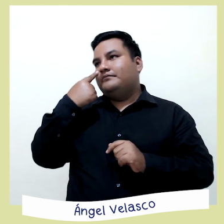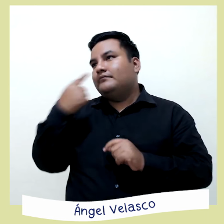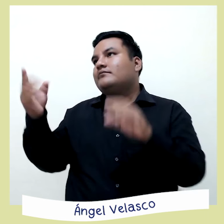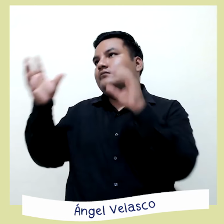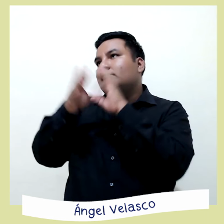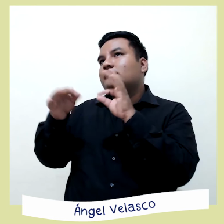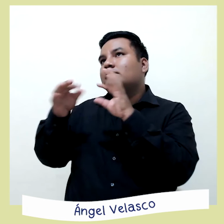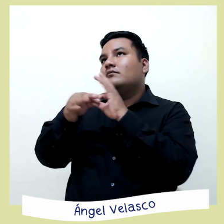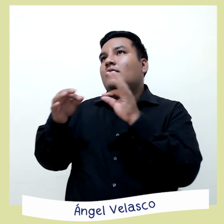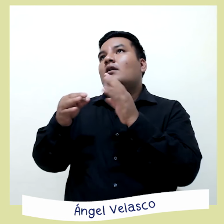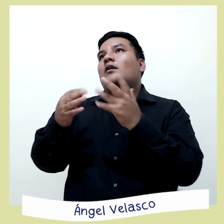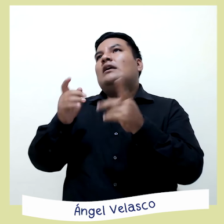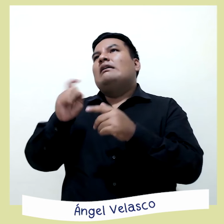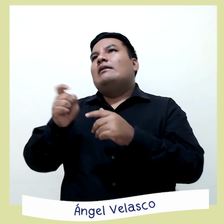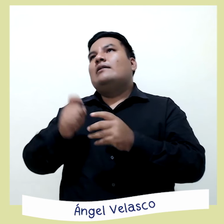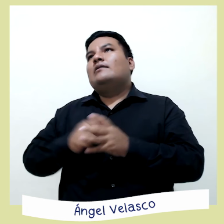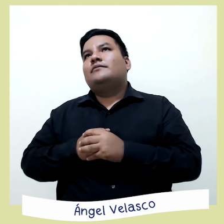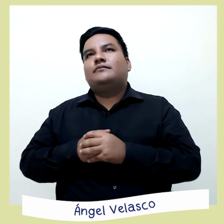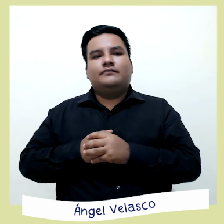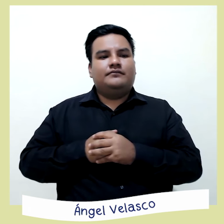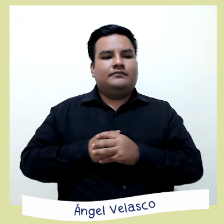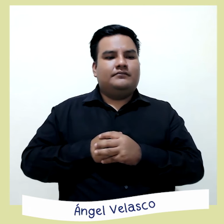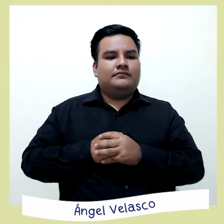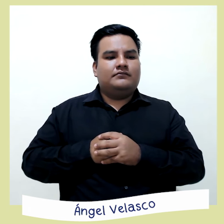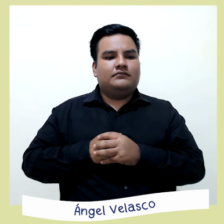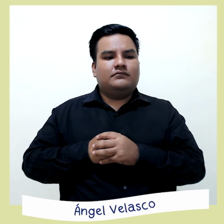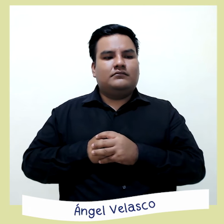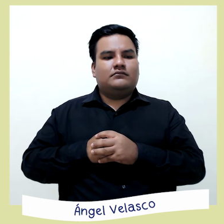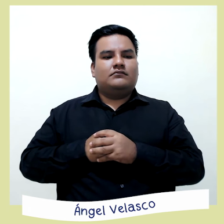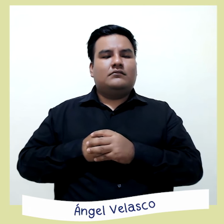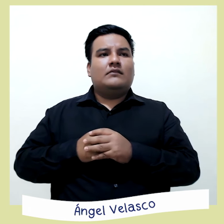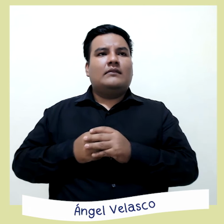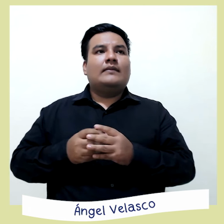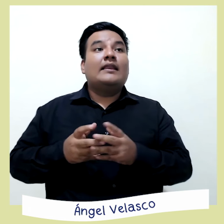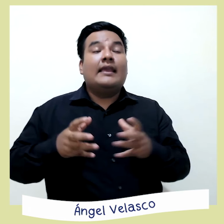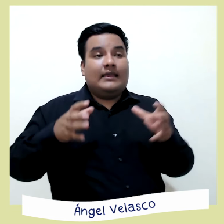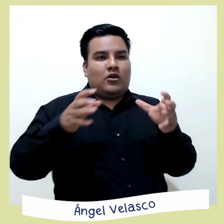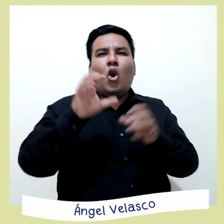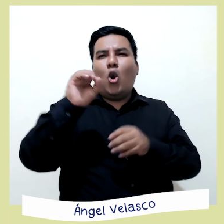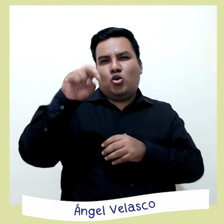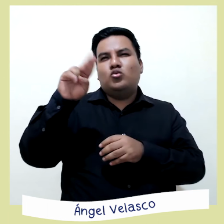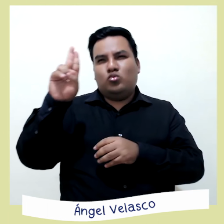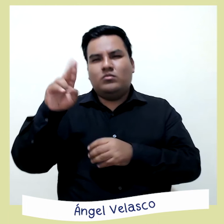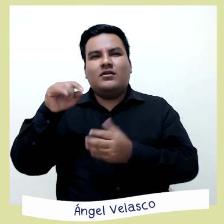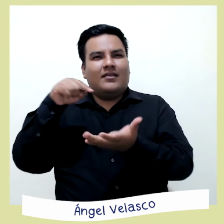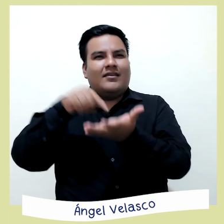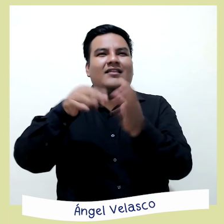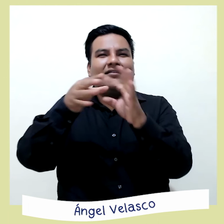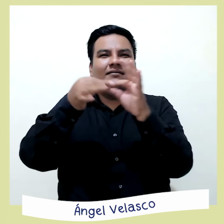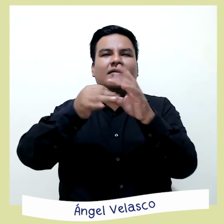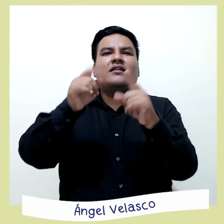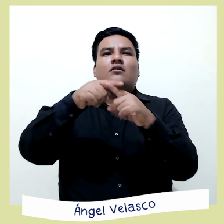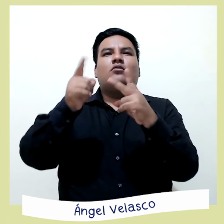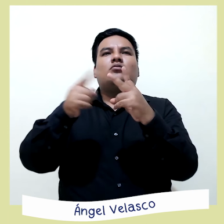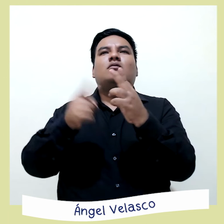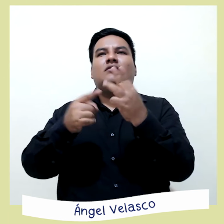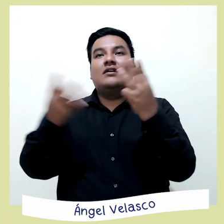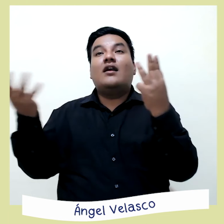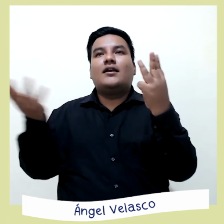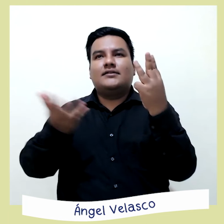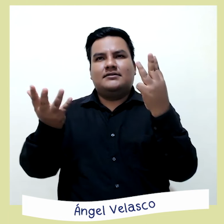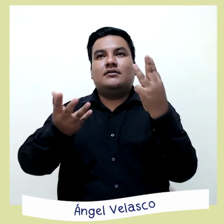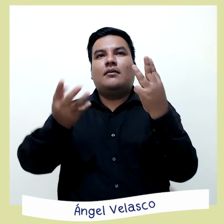y es interesante que hay cosas en marcha ya dentro de lo que se ha venido proponiendo desde este reporte sobre el edadismo de la